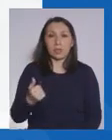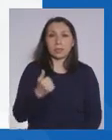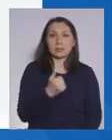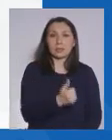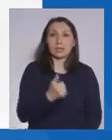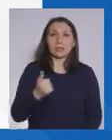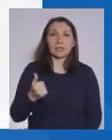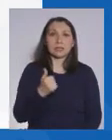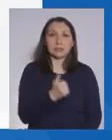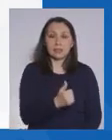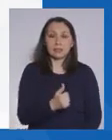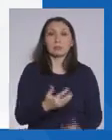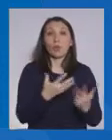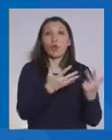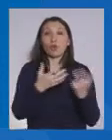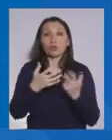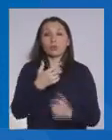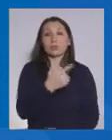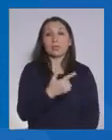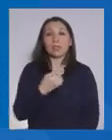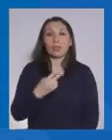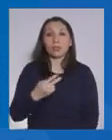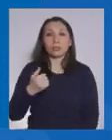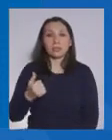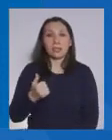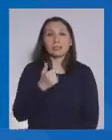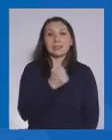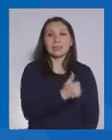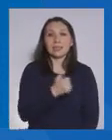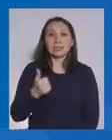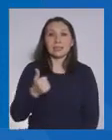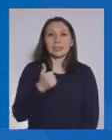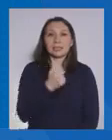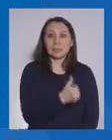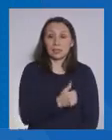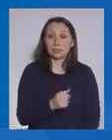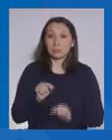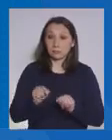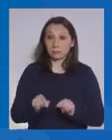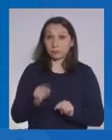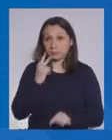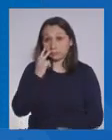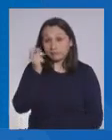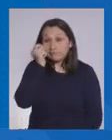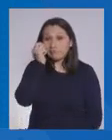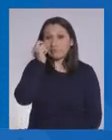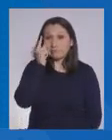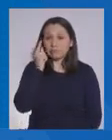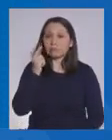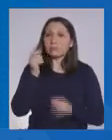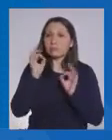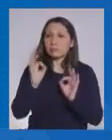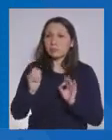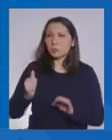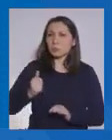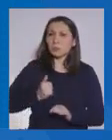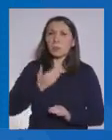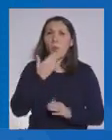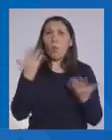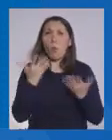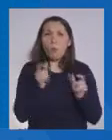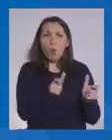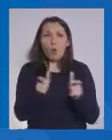66 al 800 72 66 66 hoy día seguimos sabes sabemos que la medida más efectiva para